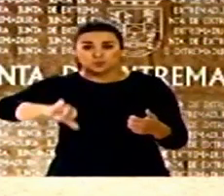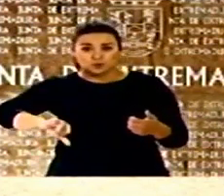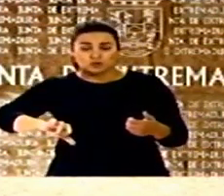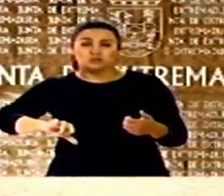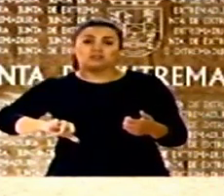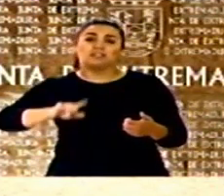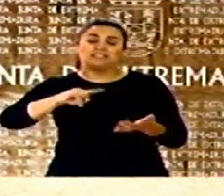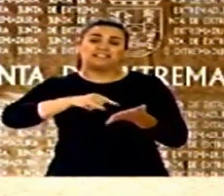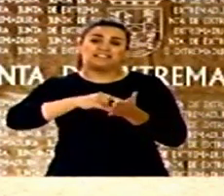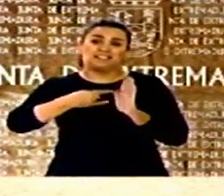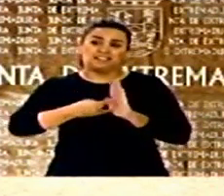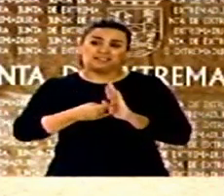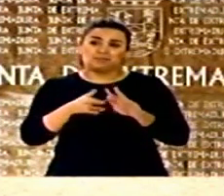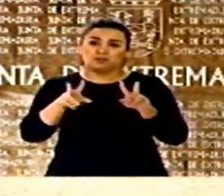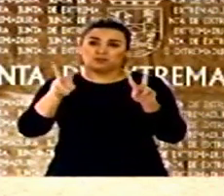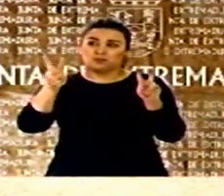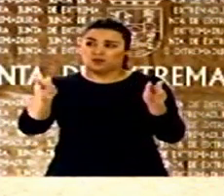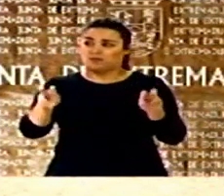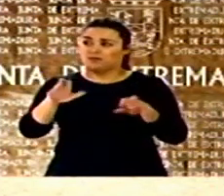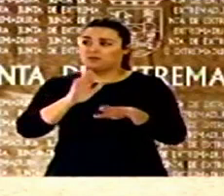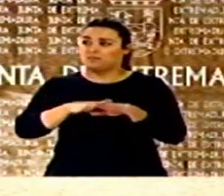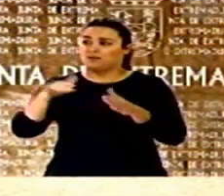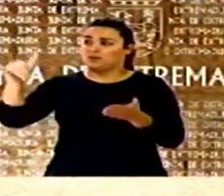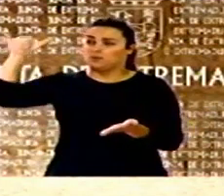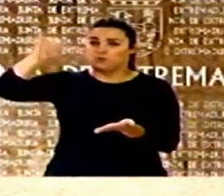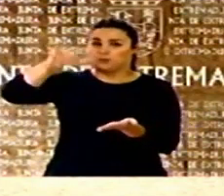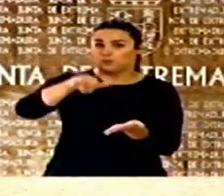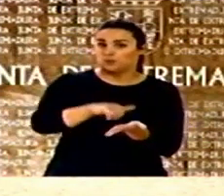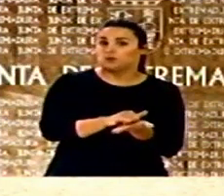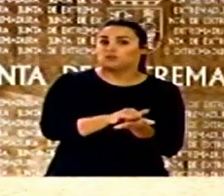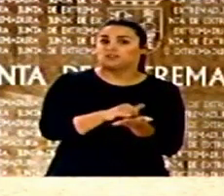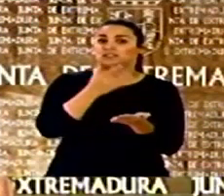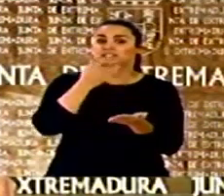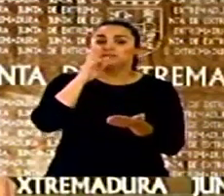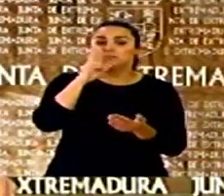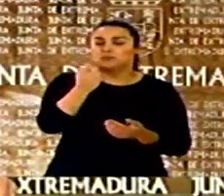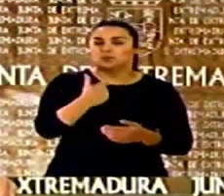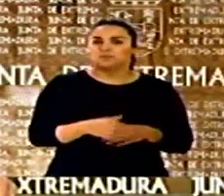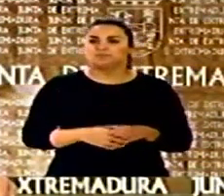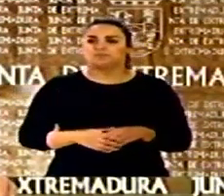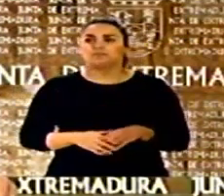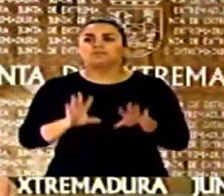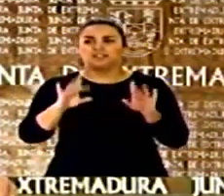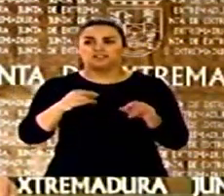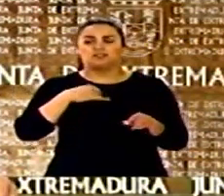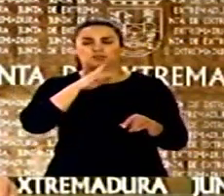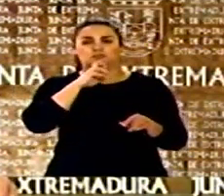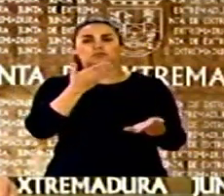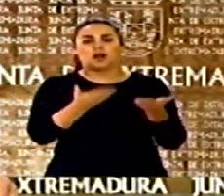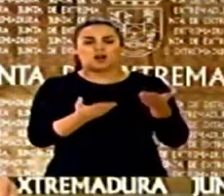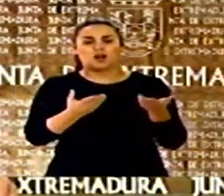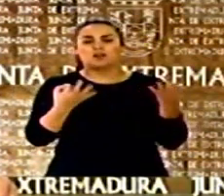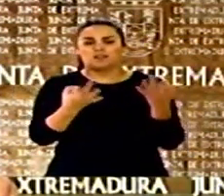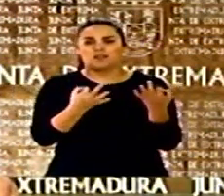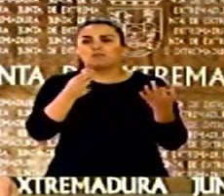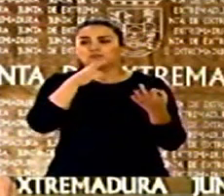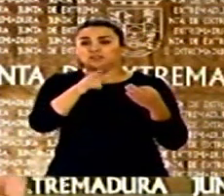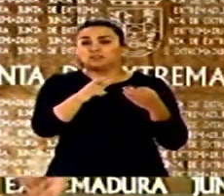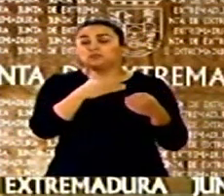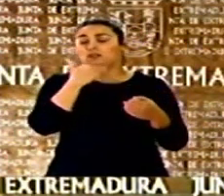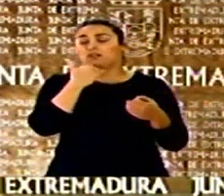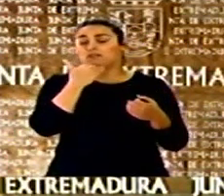ciudadano decidirá lo que crea oportuno, ¿no? Presidente, en cualquier caso, esa tendencia de subida de Ciudadanos, de Vox,